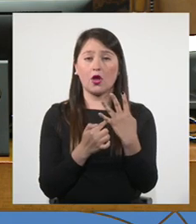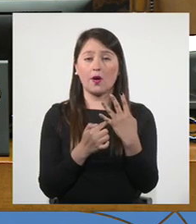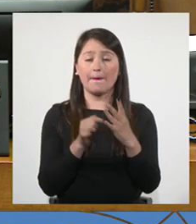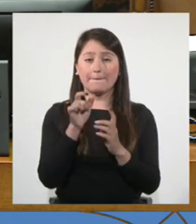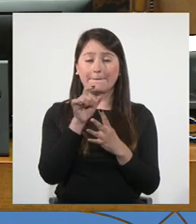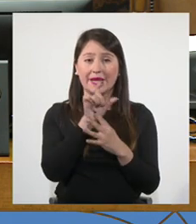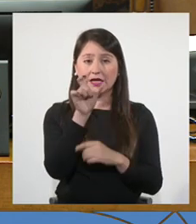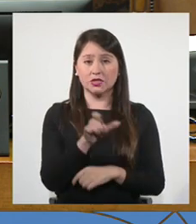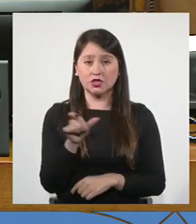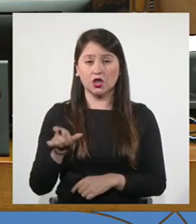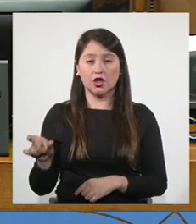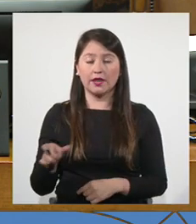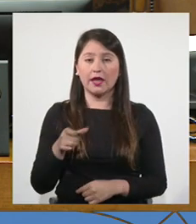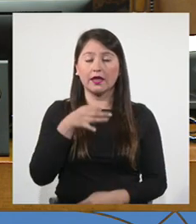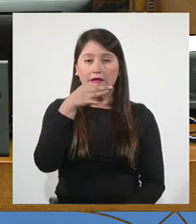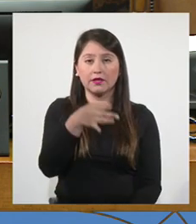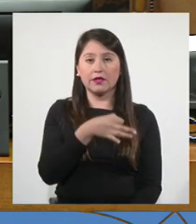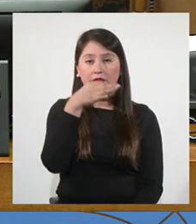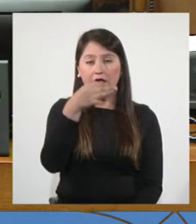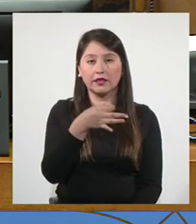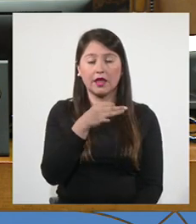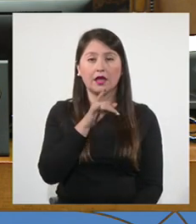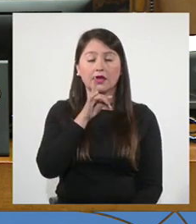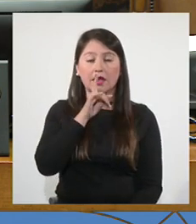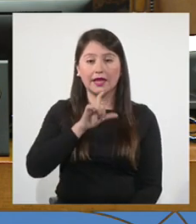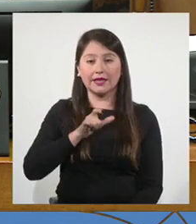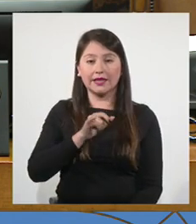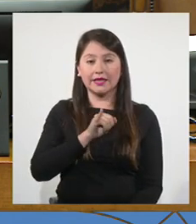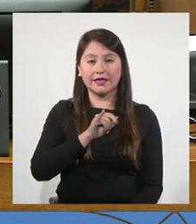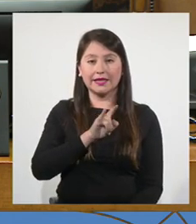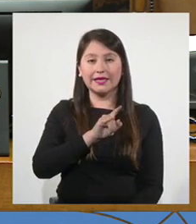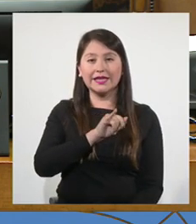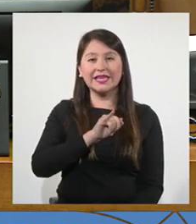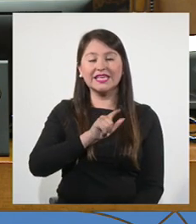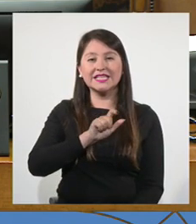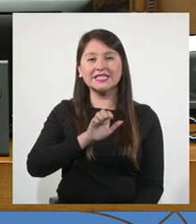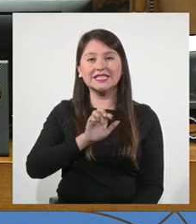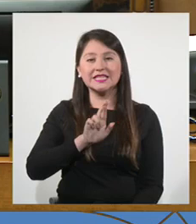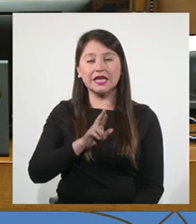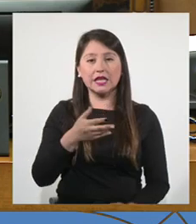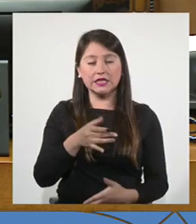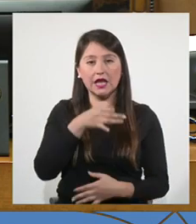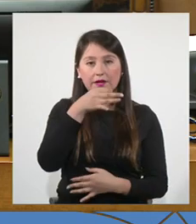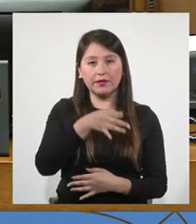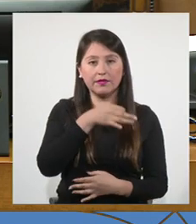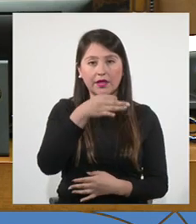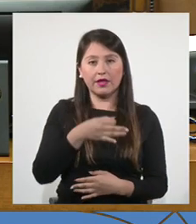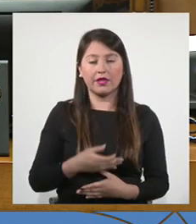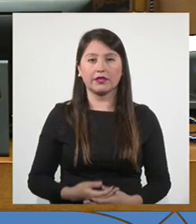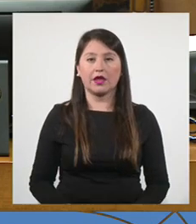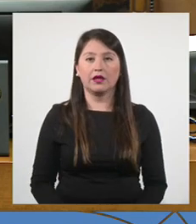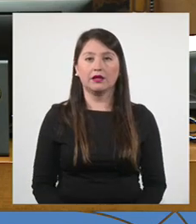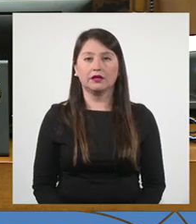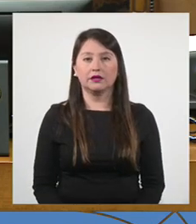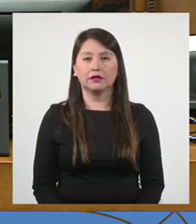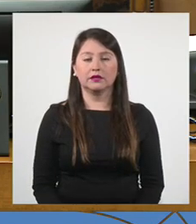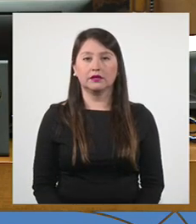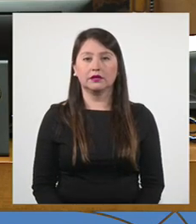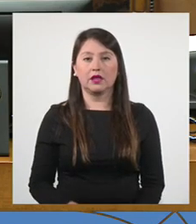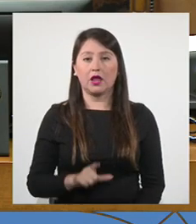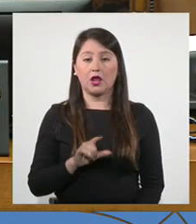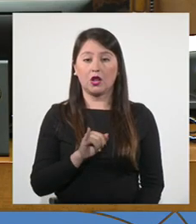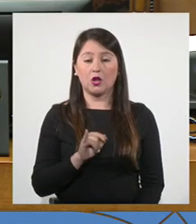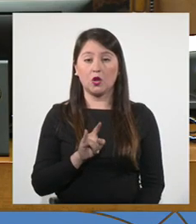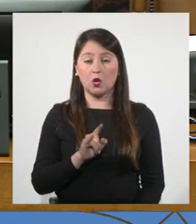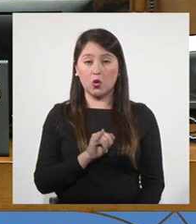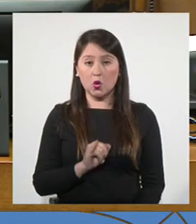el senador Guillé, que pidió la votación separada, que intervino. A continuación, la senadora Luz Esperger, el senador Monte y el senador Navarro. Y se cierra la lista.